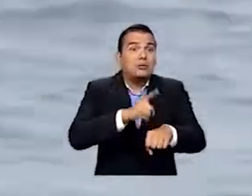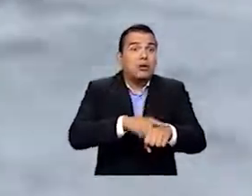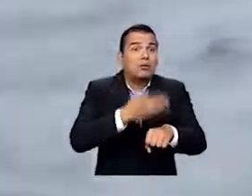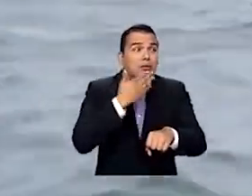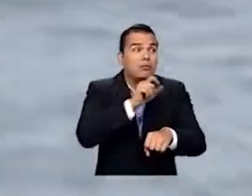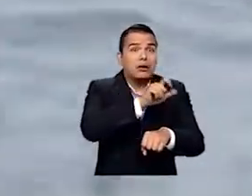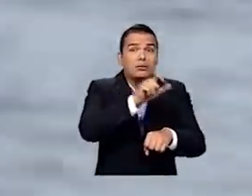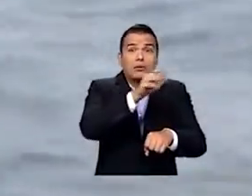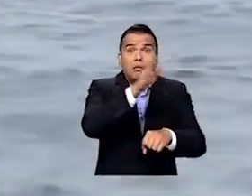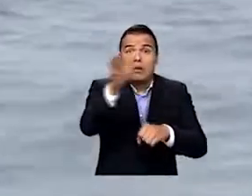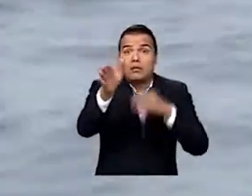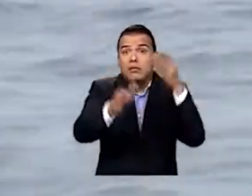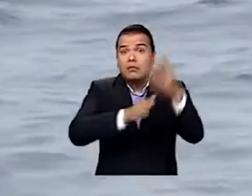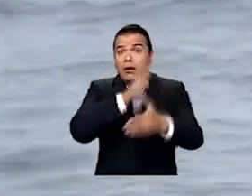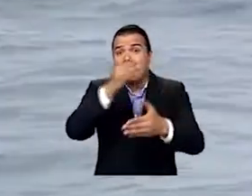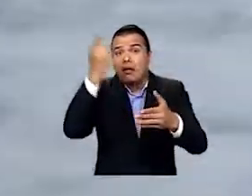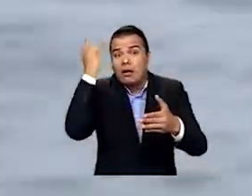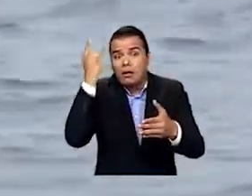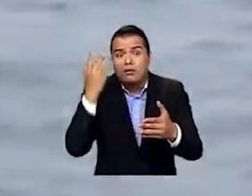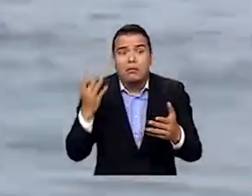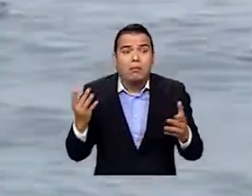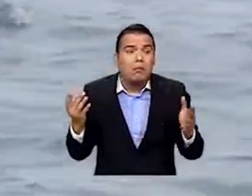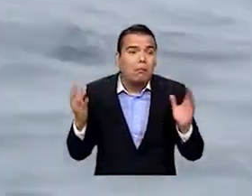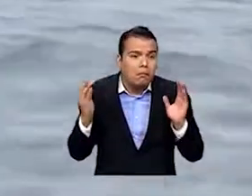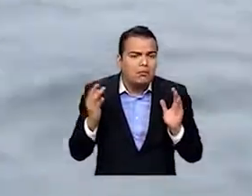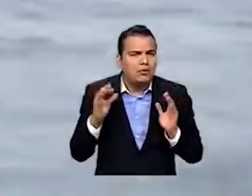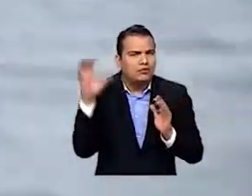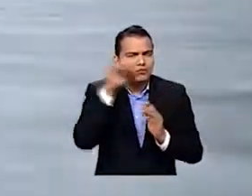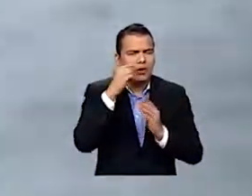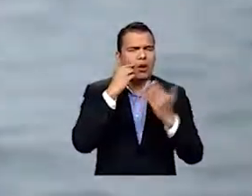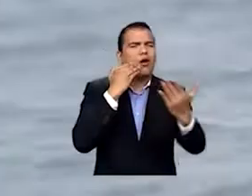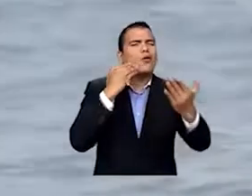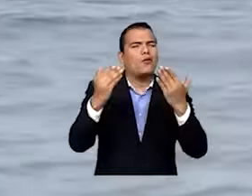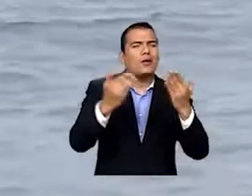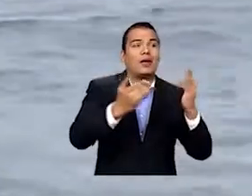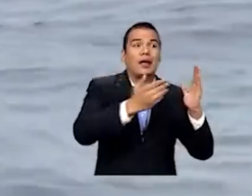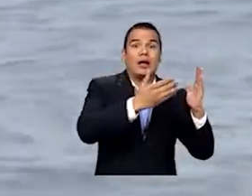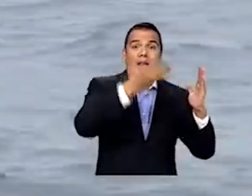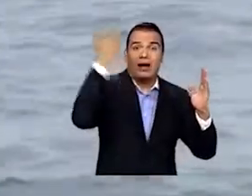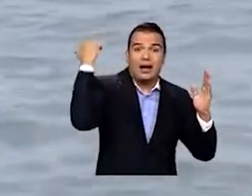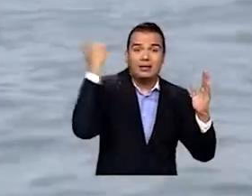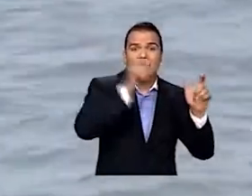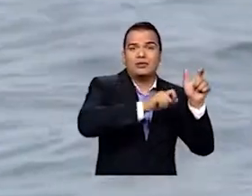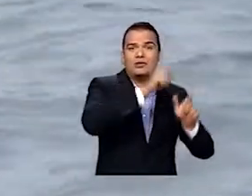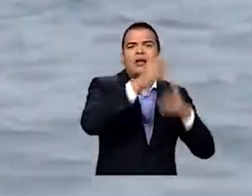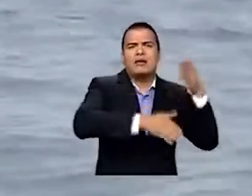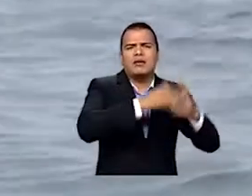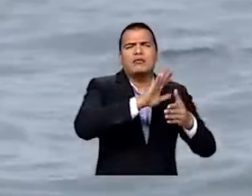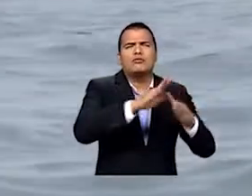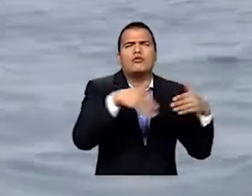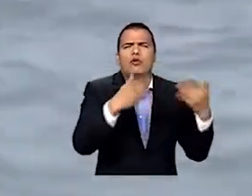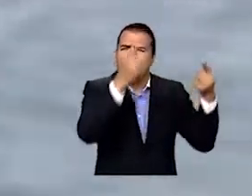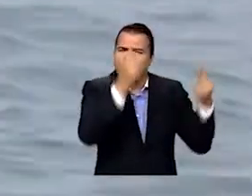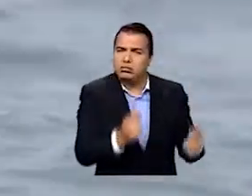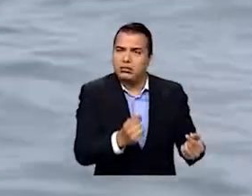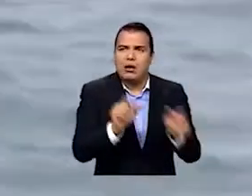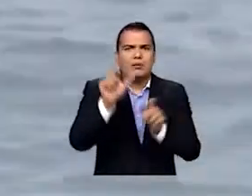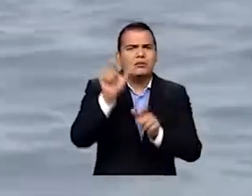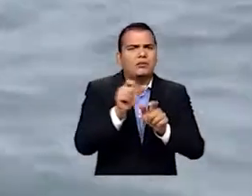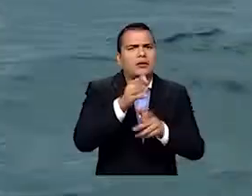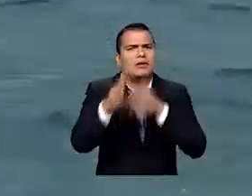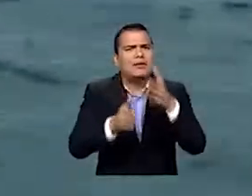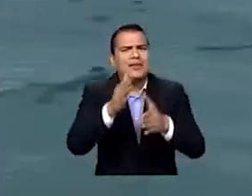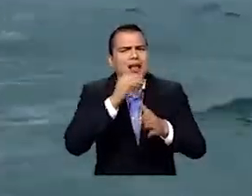Si se abre la temporada, por primera vez podremos hacer un comparativo de cómo estuvo la temporada sin turistas y cómo estuvo la temporada con turistas. Según